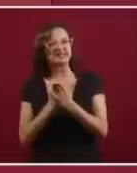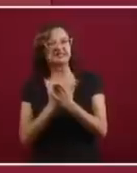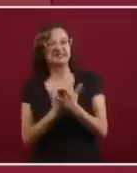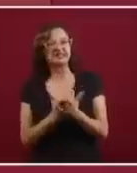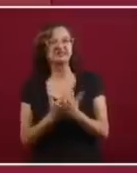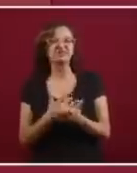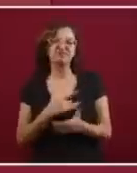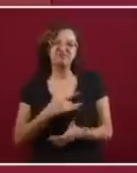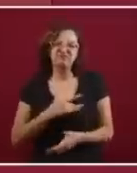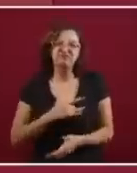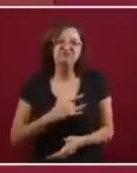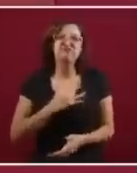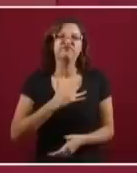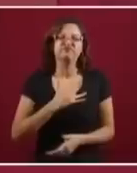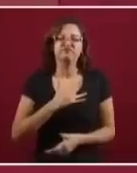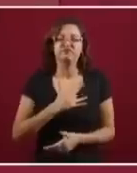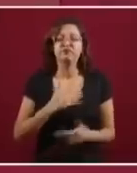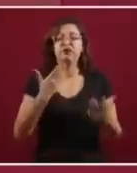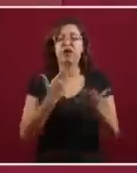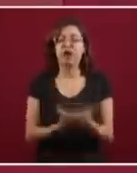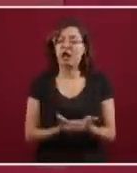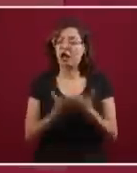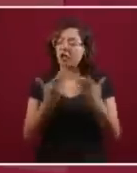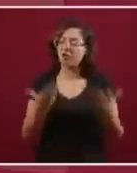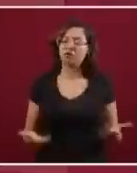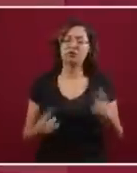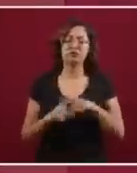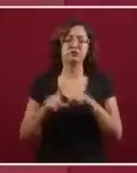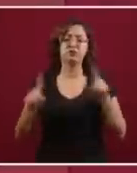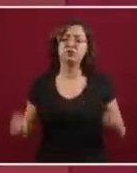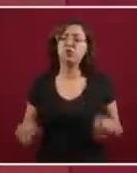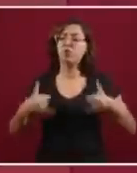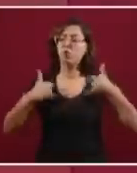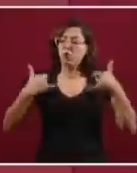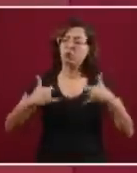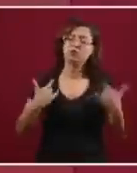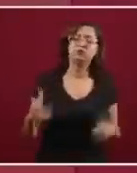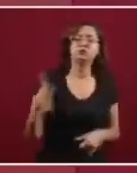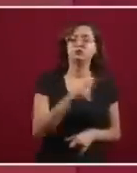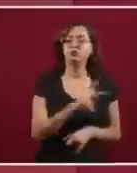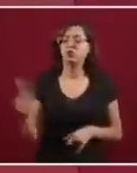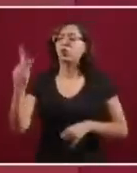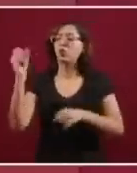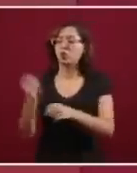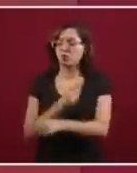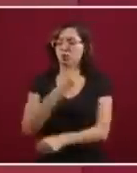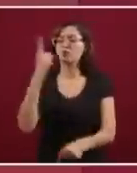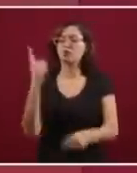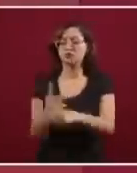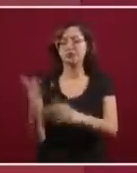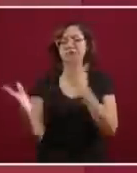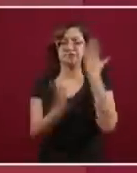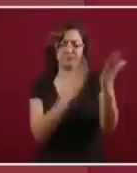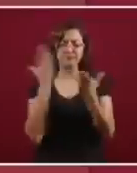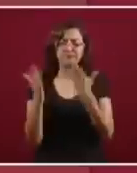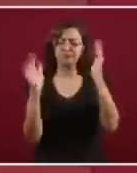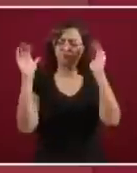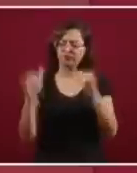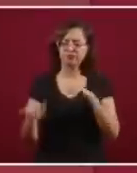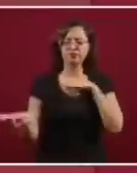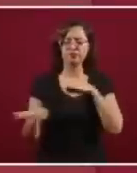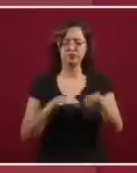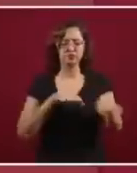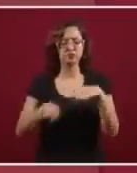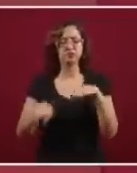ahora todos los jóvenes tienen oportunidad de capacitarse y de tener trabajo